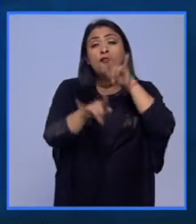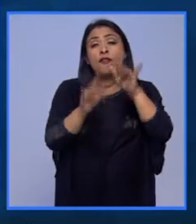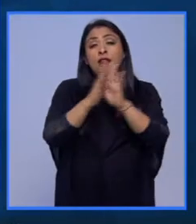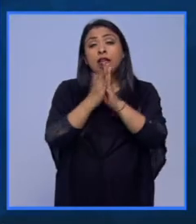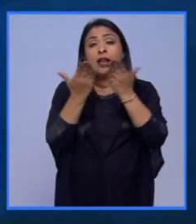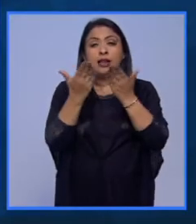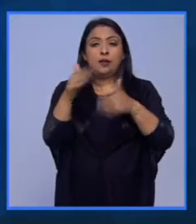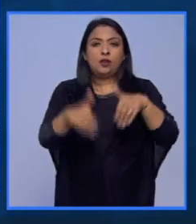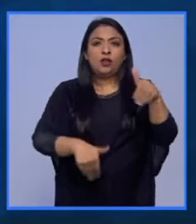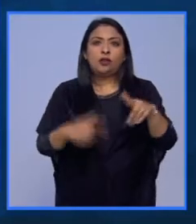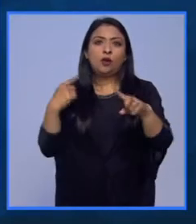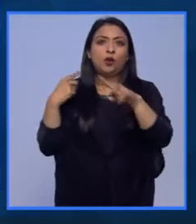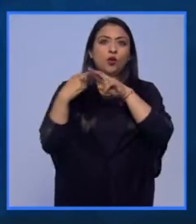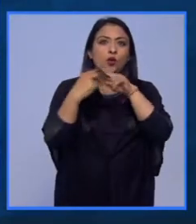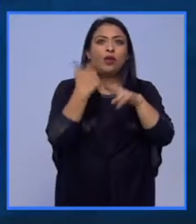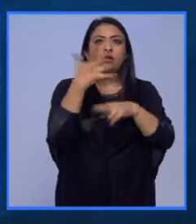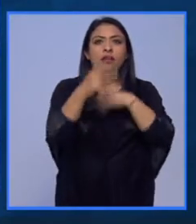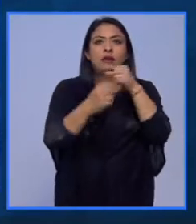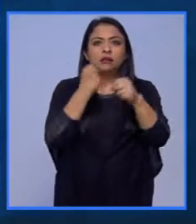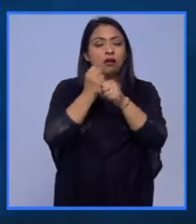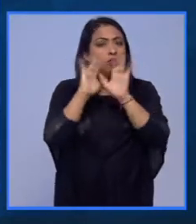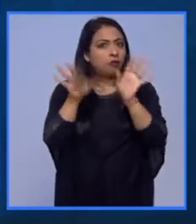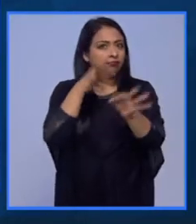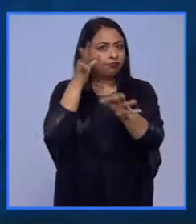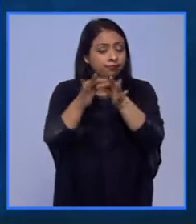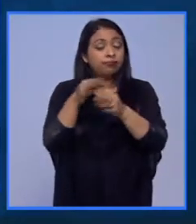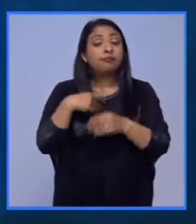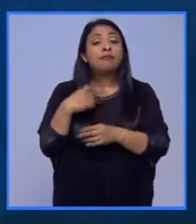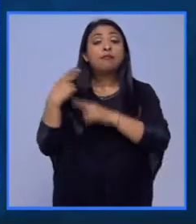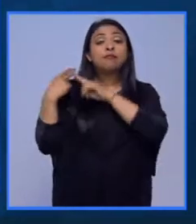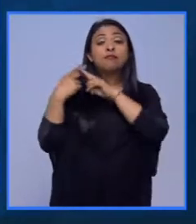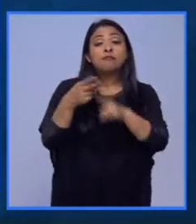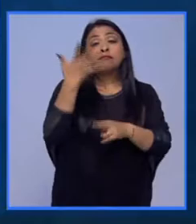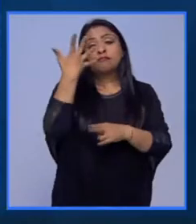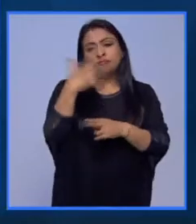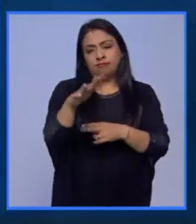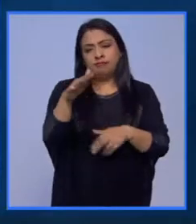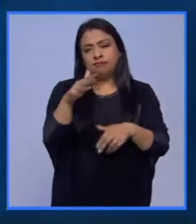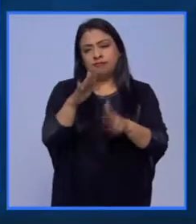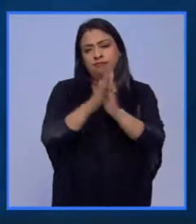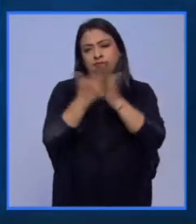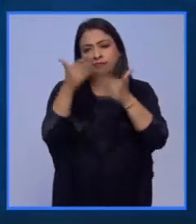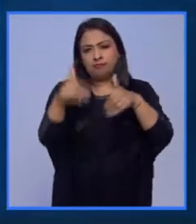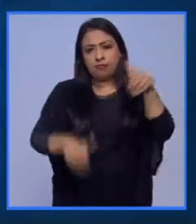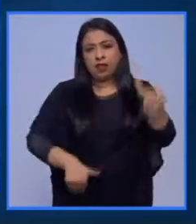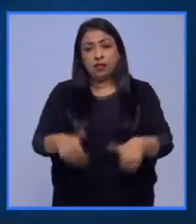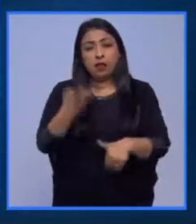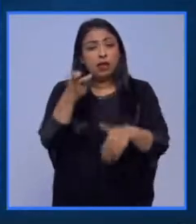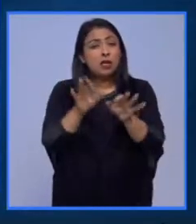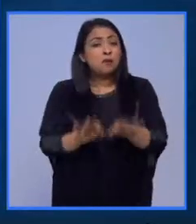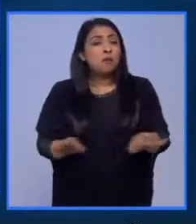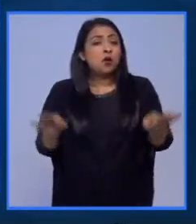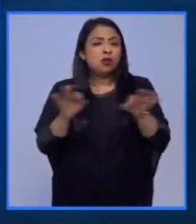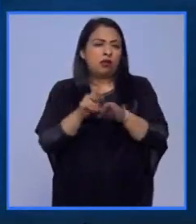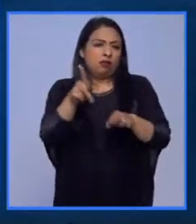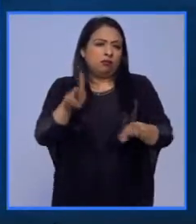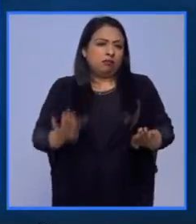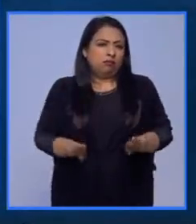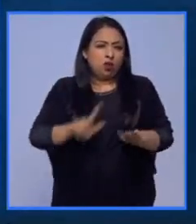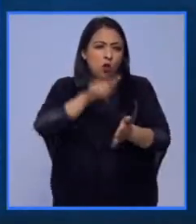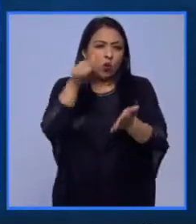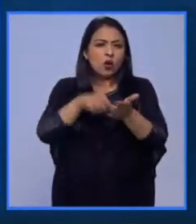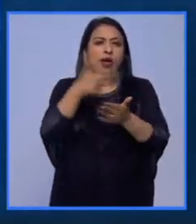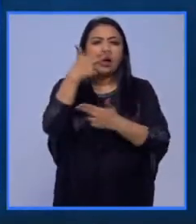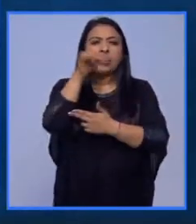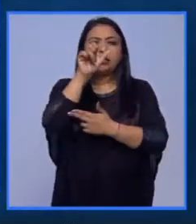10 años de historia. La décima Feria del Libro Teatral se consolida como una de las más importantes de su tipo en